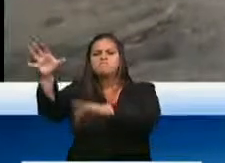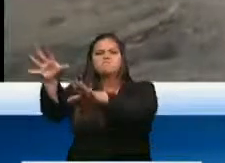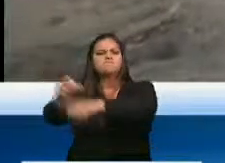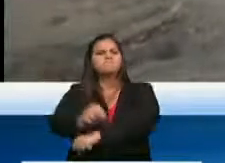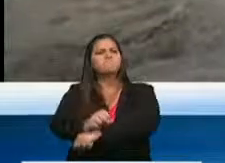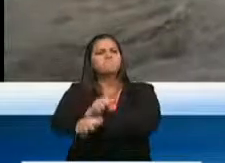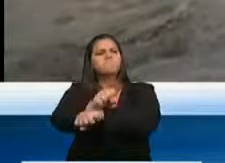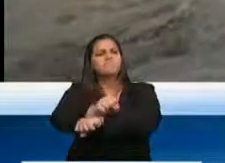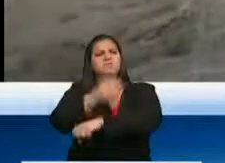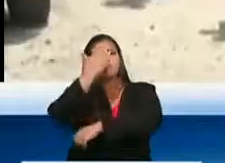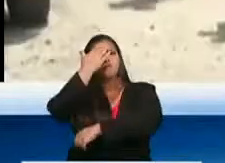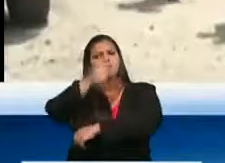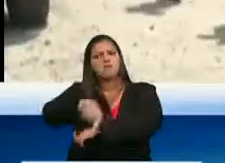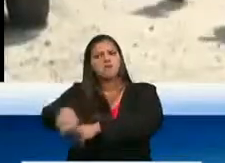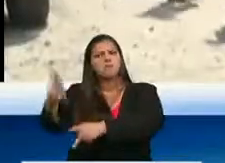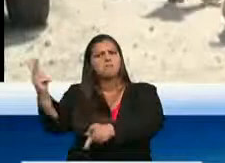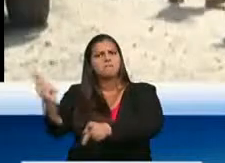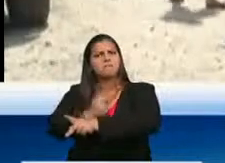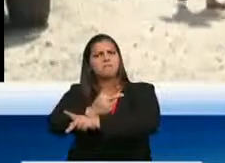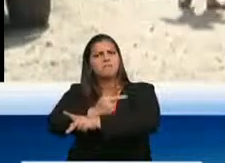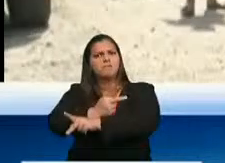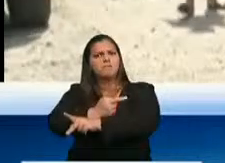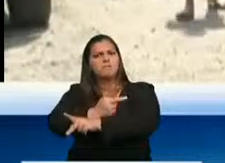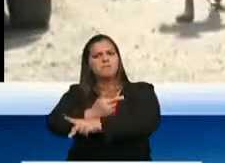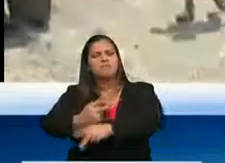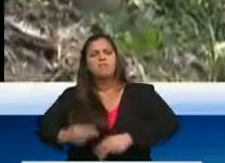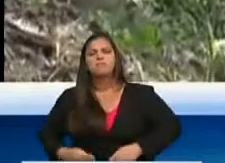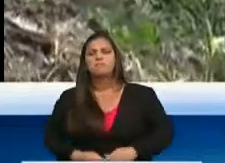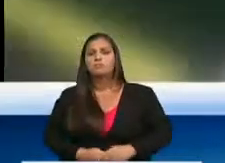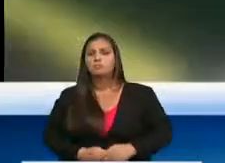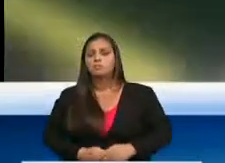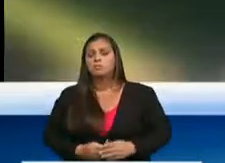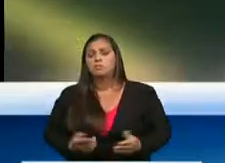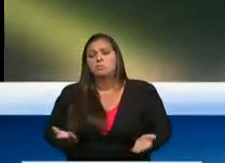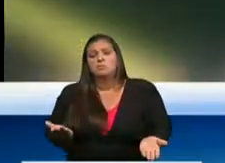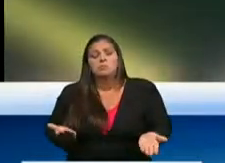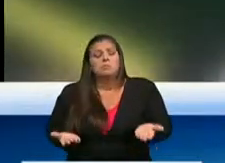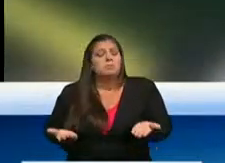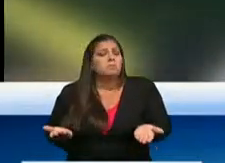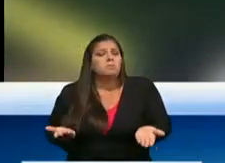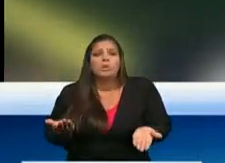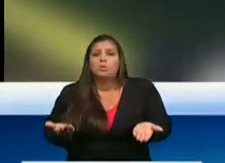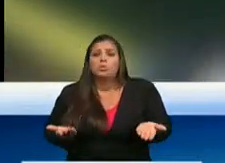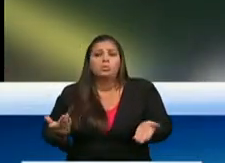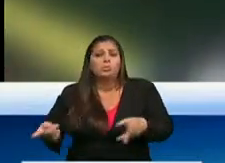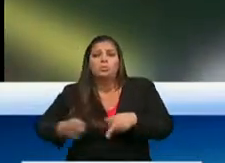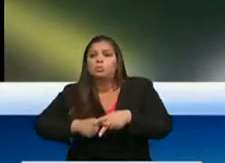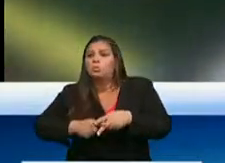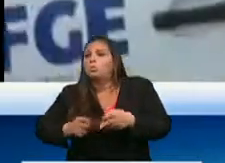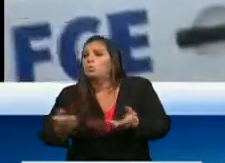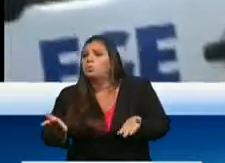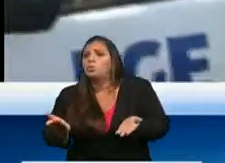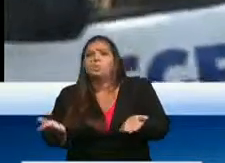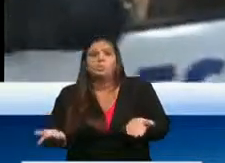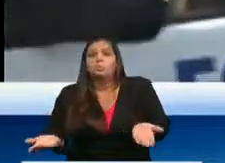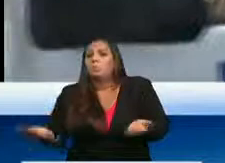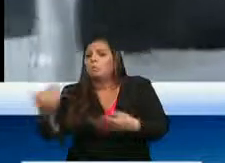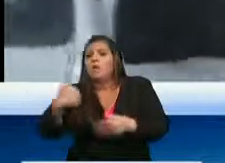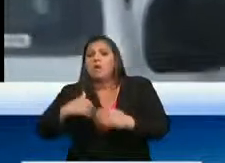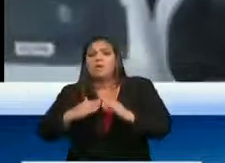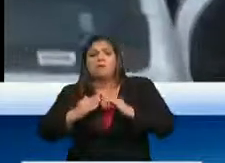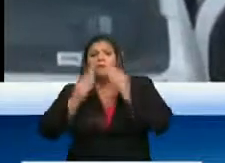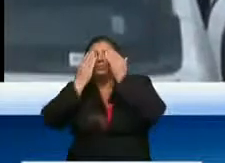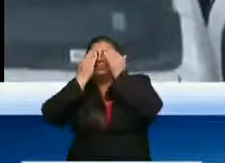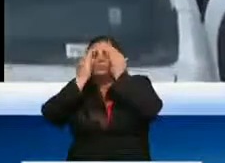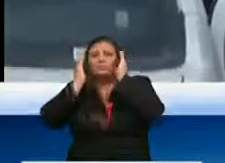peligroso. Ya de aquí yo no sé, o a lo mejor mandará o vendrá tal vez a acabarme en mi casa. El joven fallecido